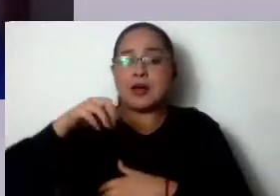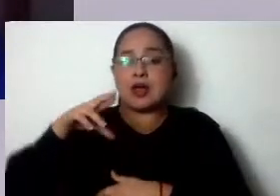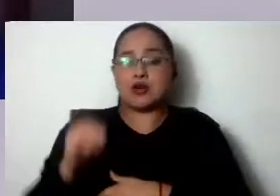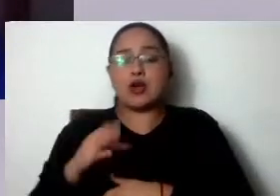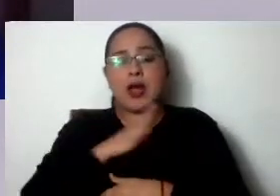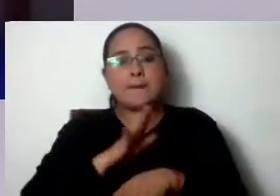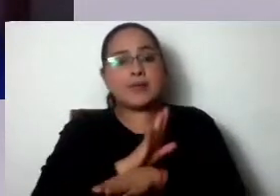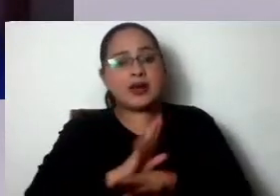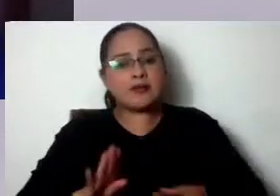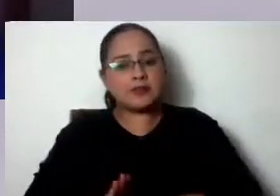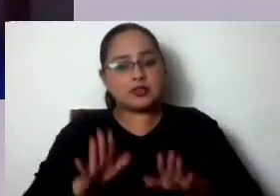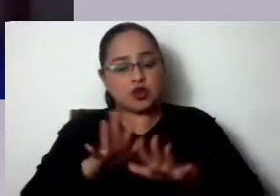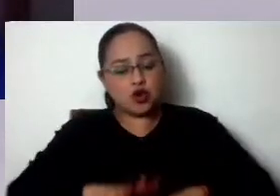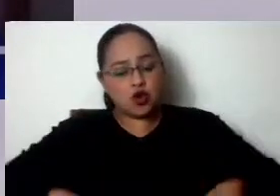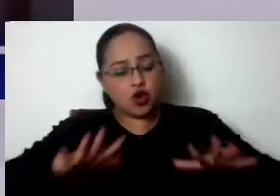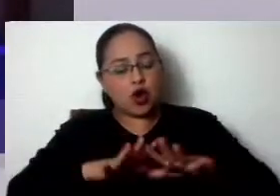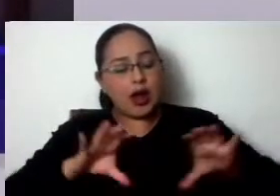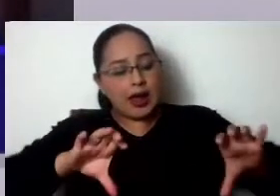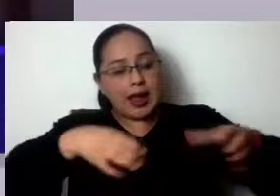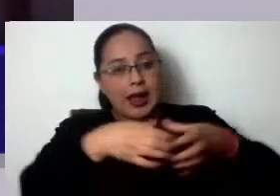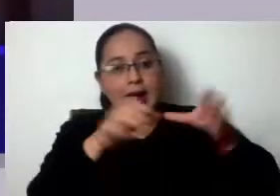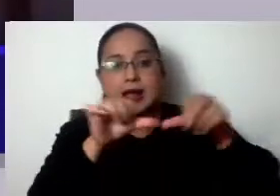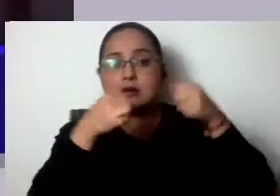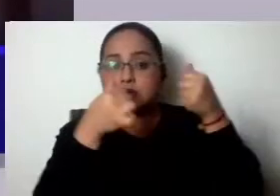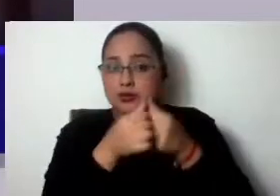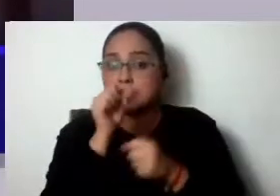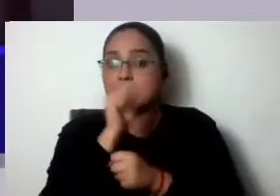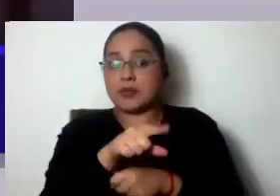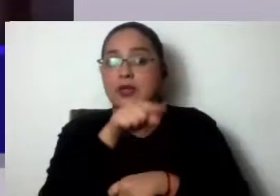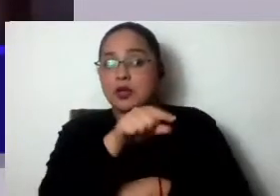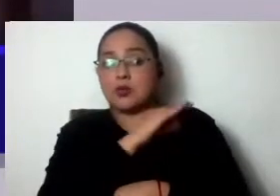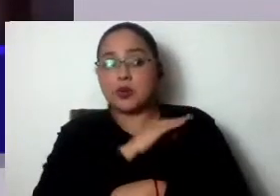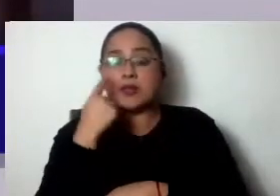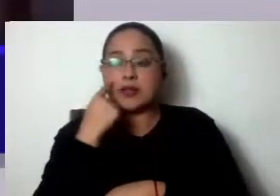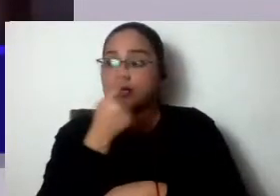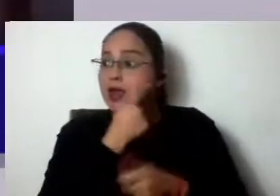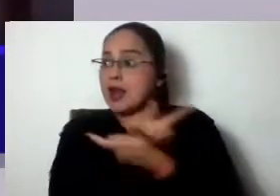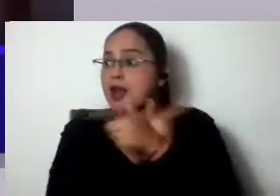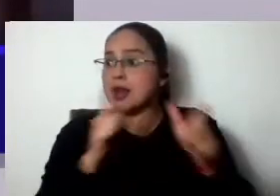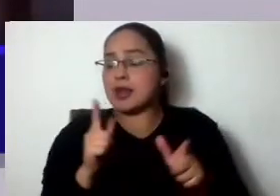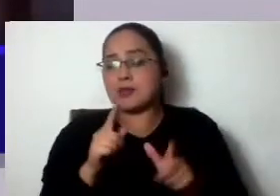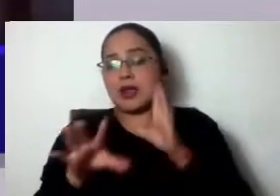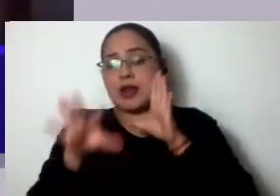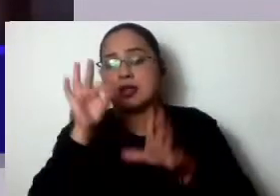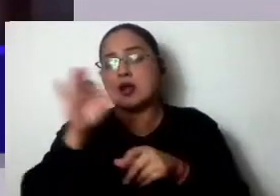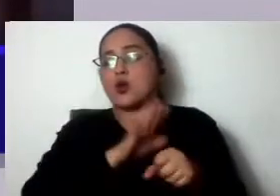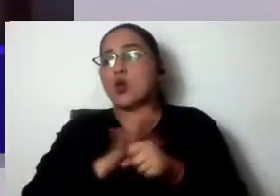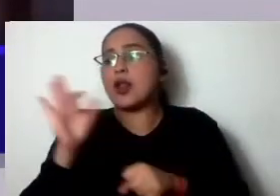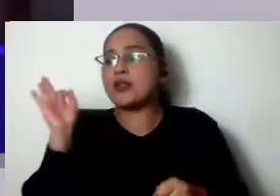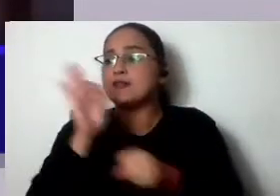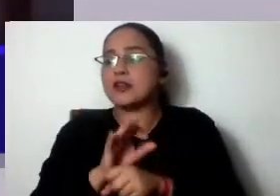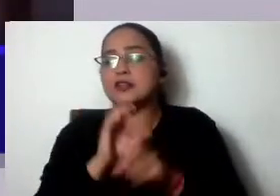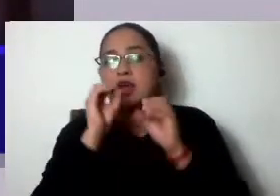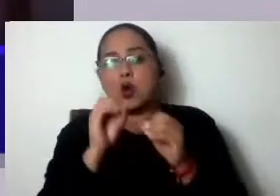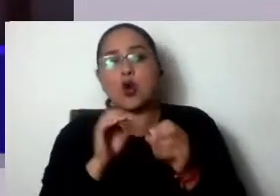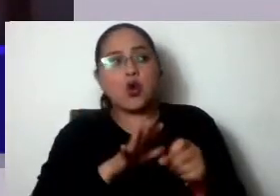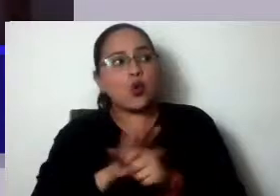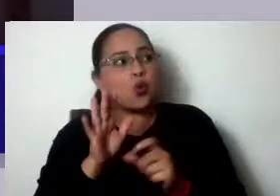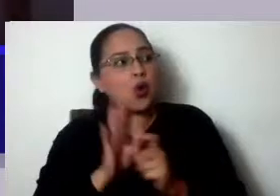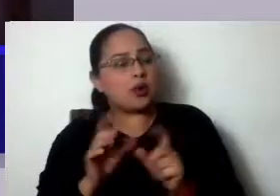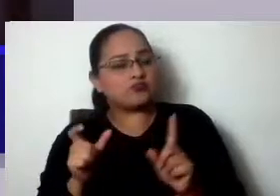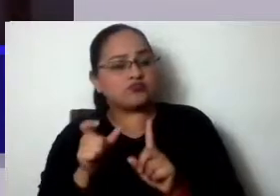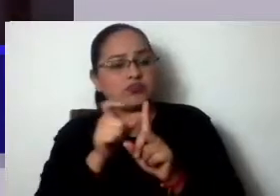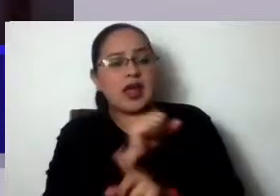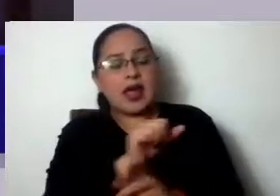específico a la asociación pues podría ejercer de manera libre su objeto social de tutela y defensa de los derechos humanos de las personas